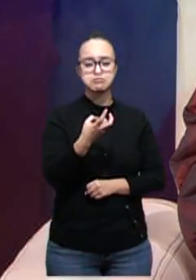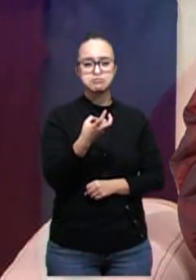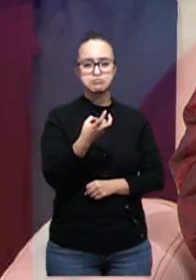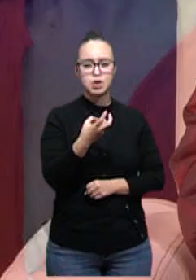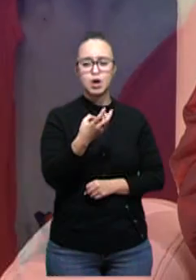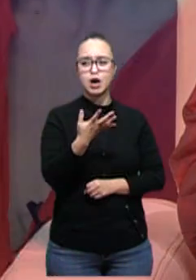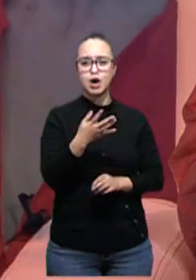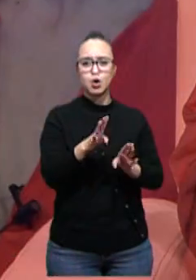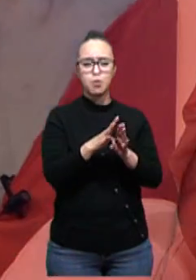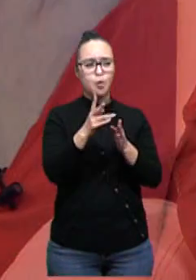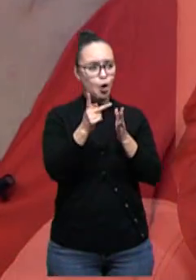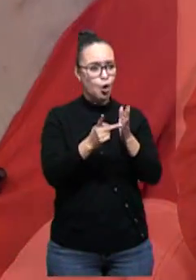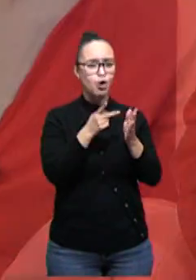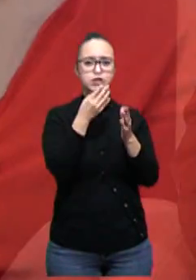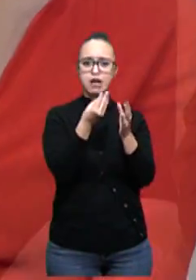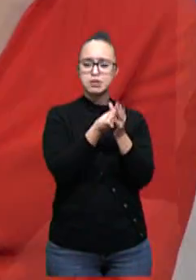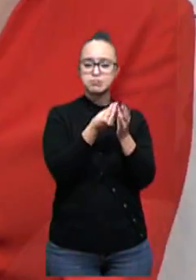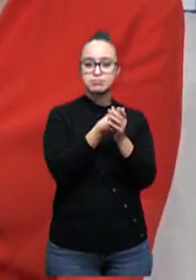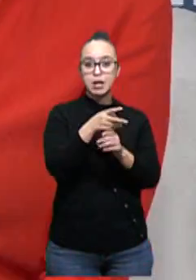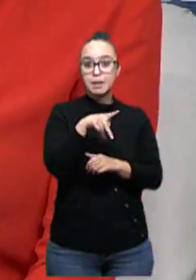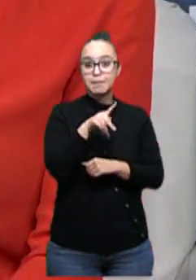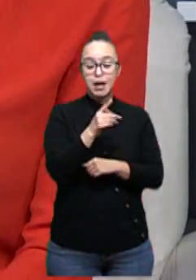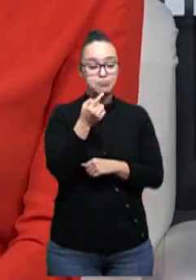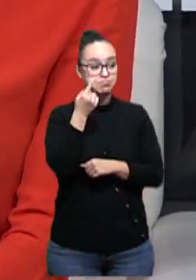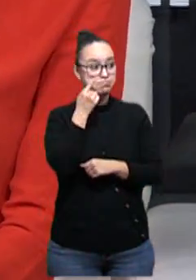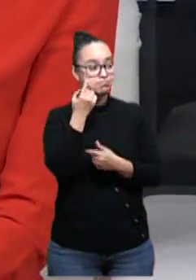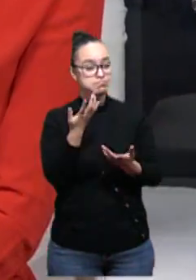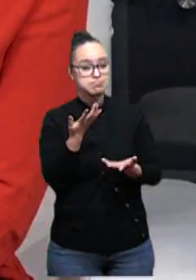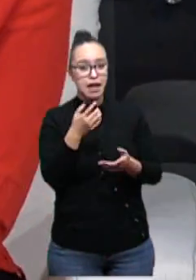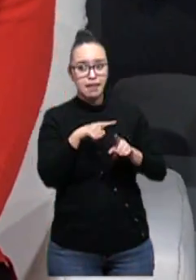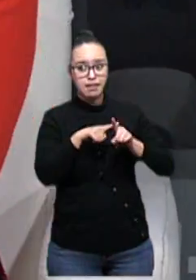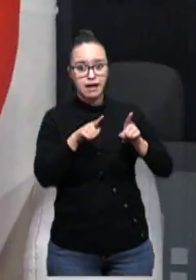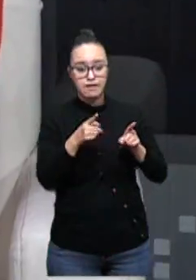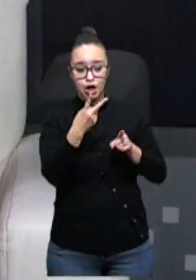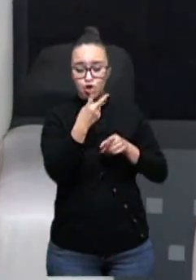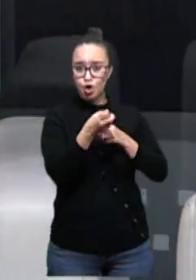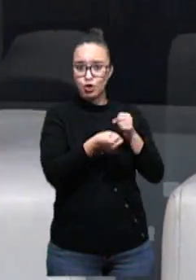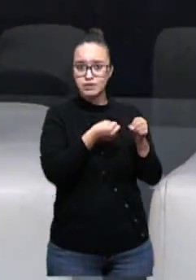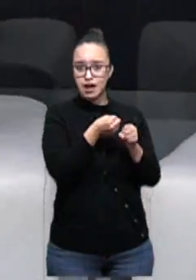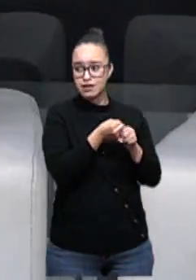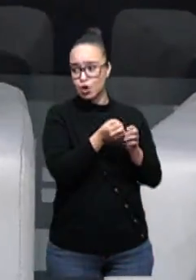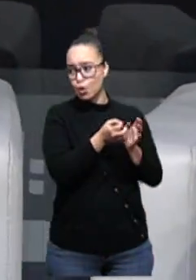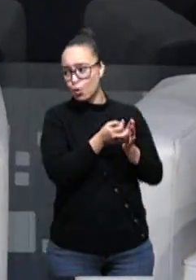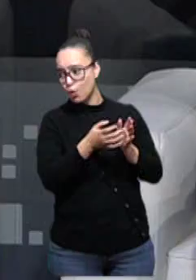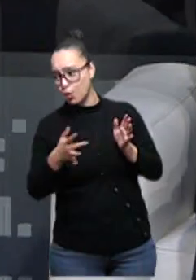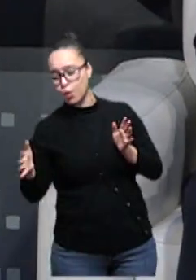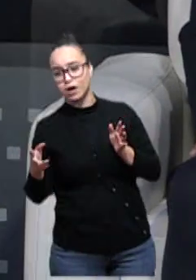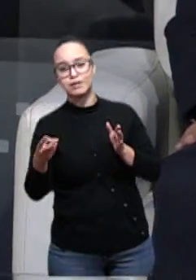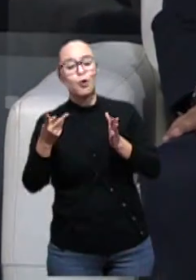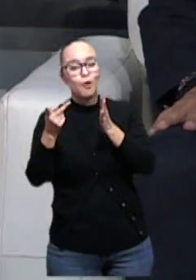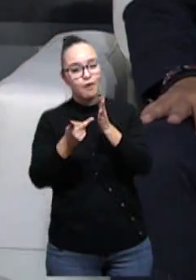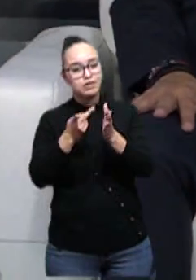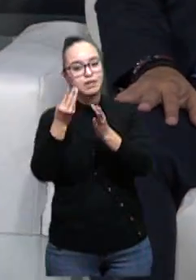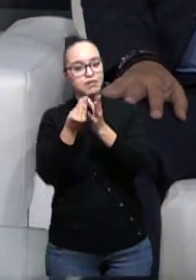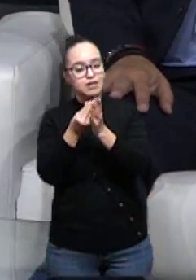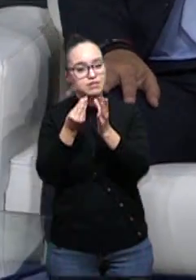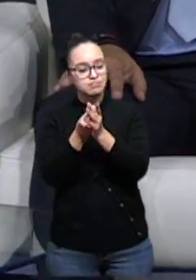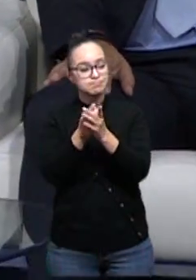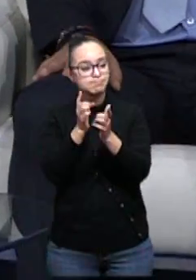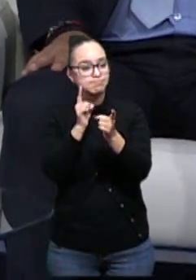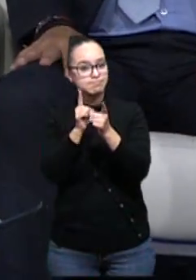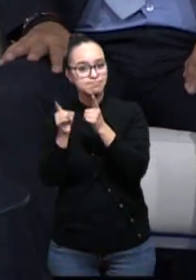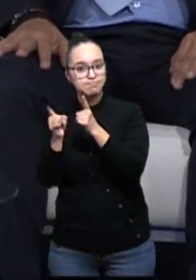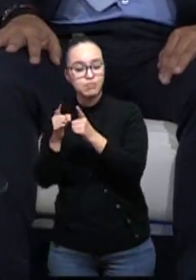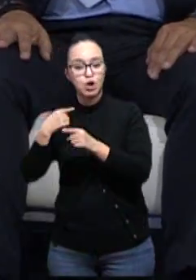esa expectativa, mas sin embargo, mira, regresamos casi 2 años después a las clases presenciales. Y como